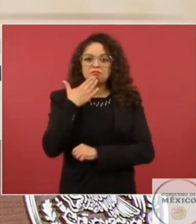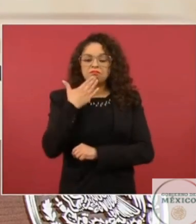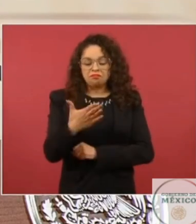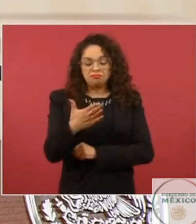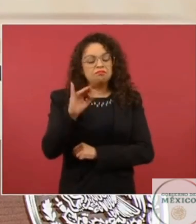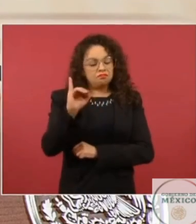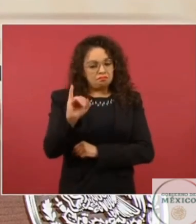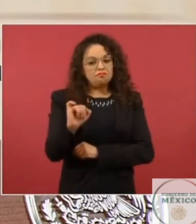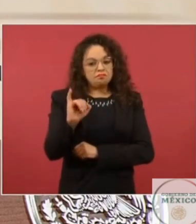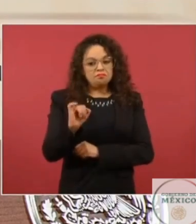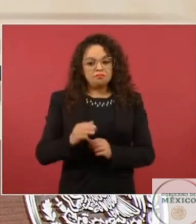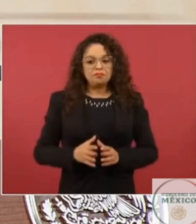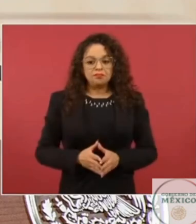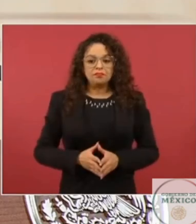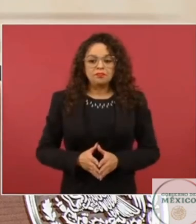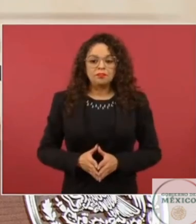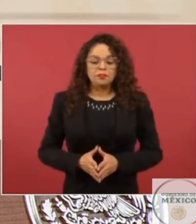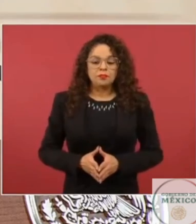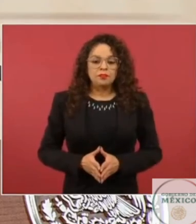Y entonces,